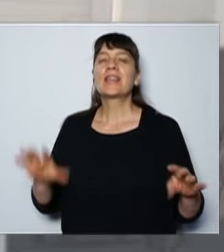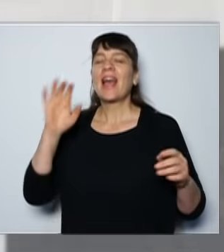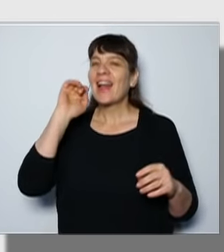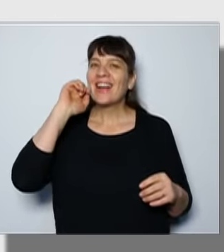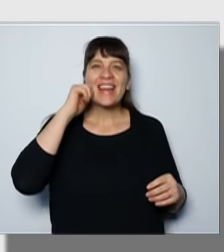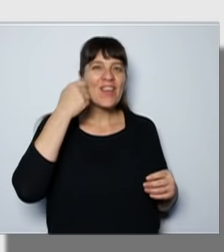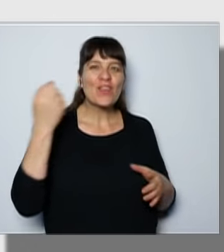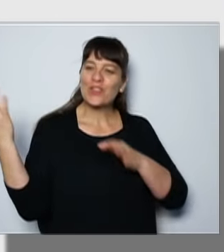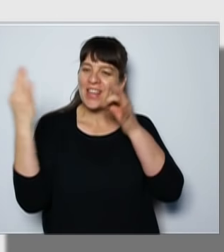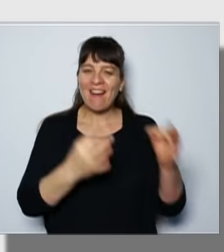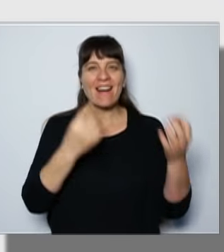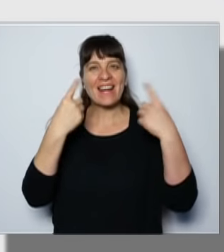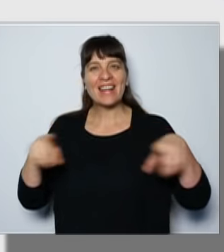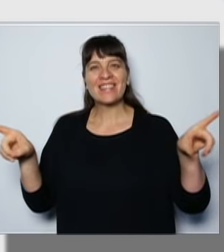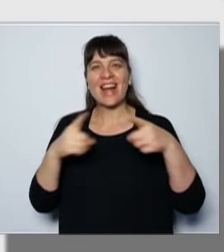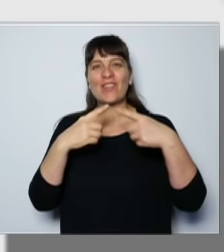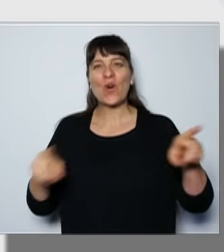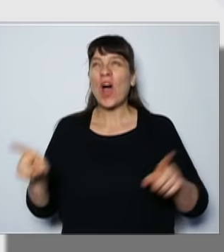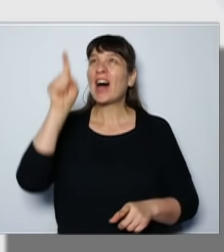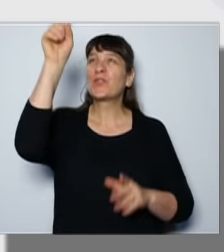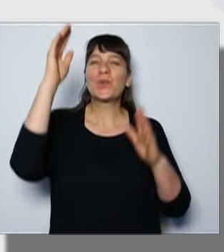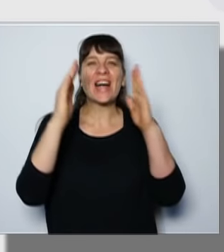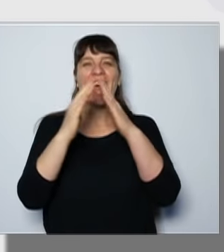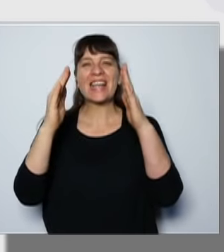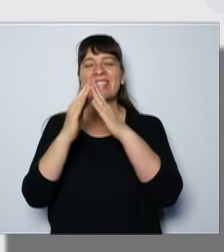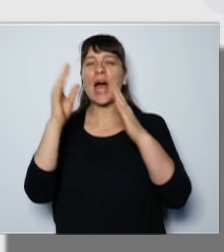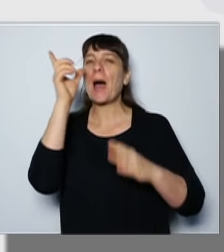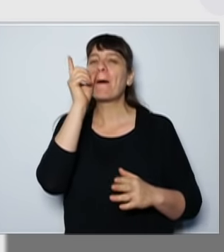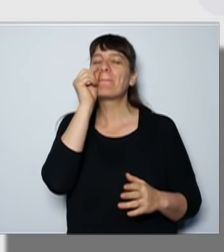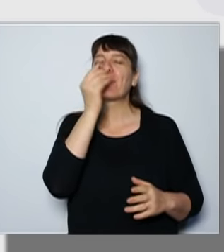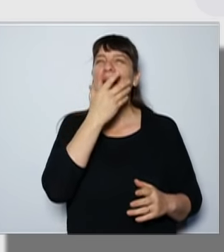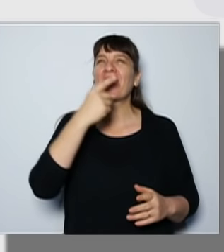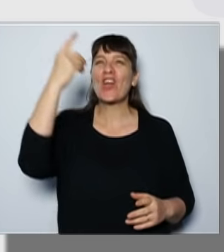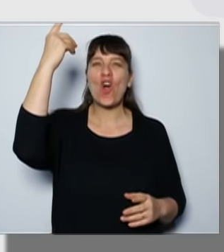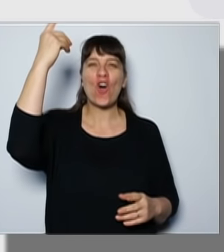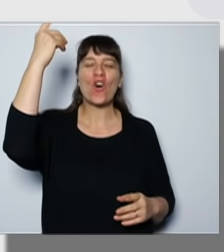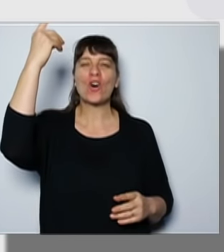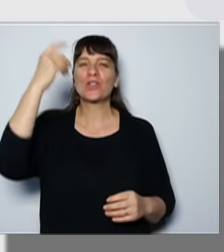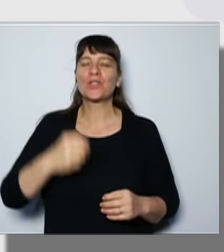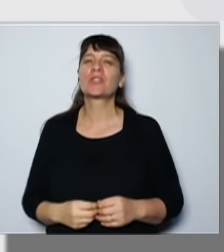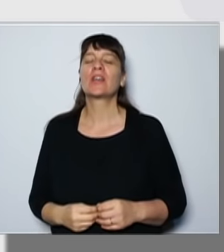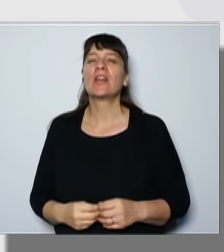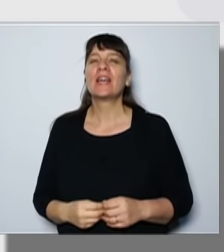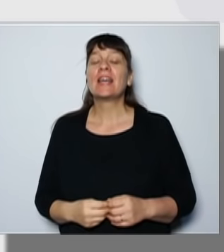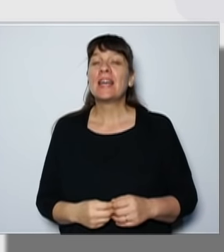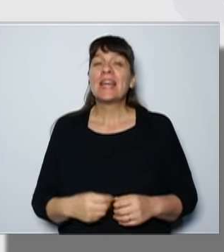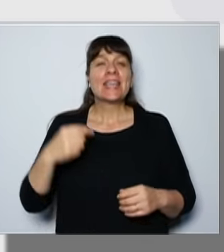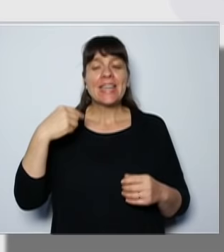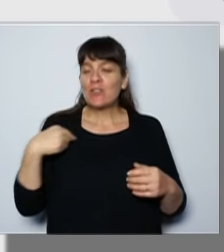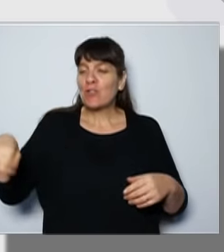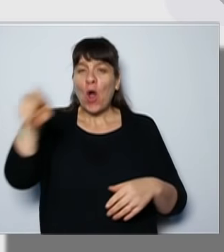Qué lindo llegar cantando a tu casa, Padre Dios,